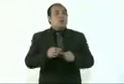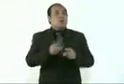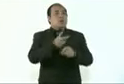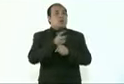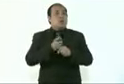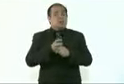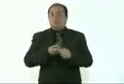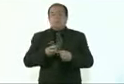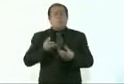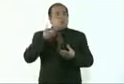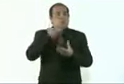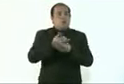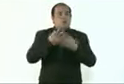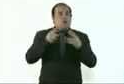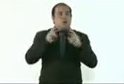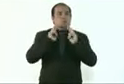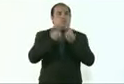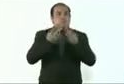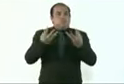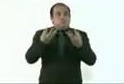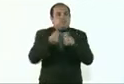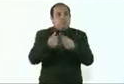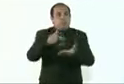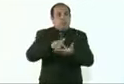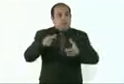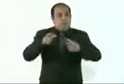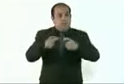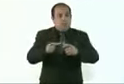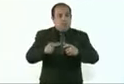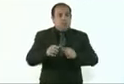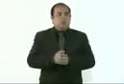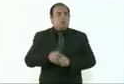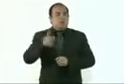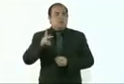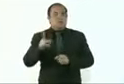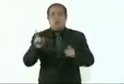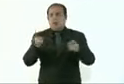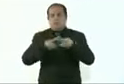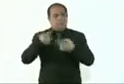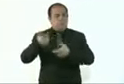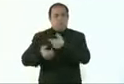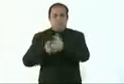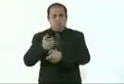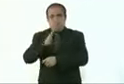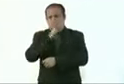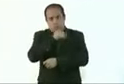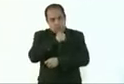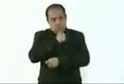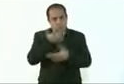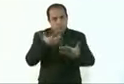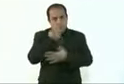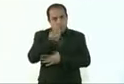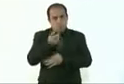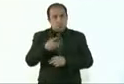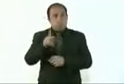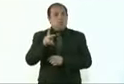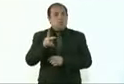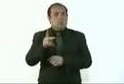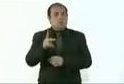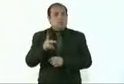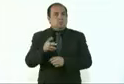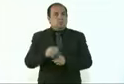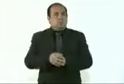a aglomeraciones en general en lugares cerrados. Pero no se va a cerrar la economía, no se podría hacer eso, pero además no tendría